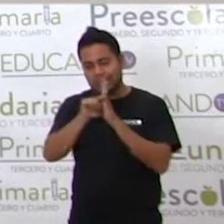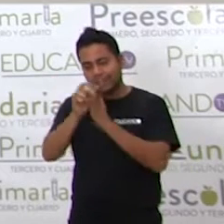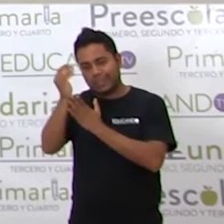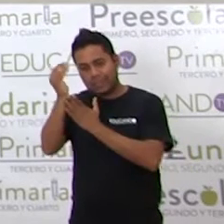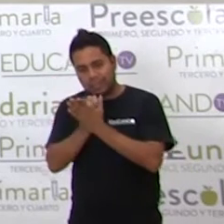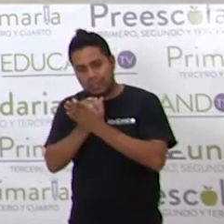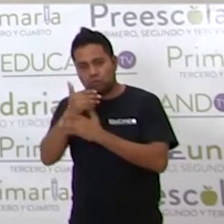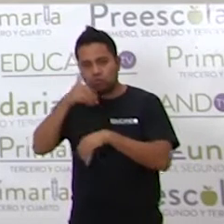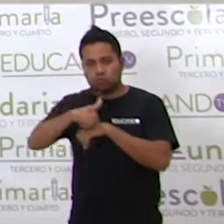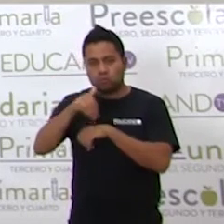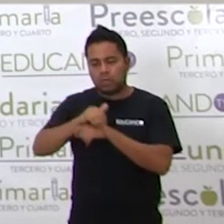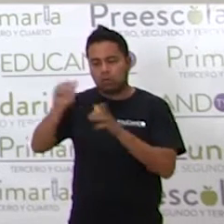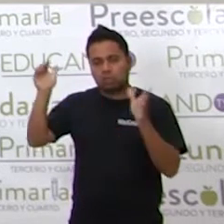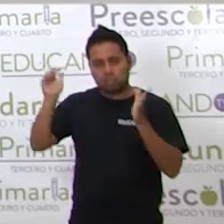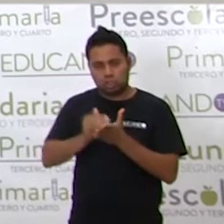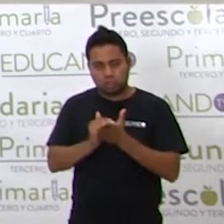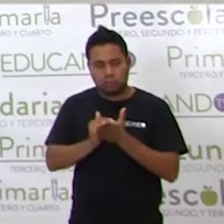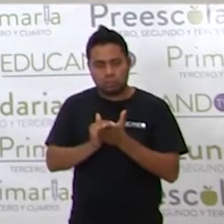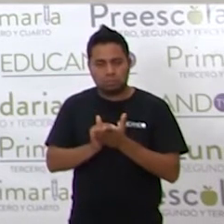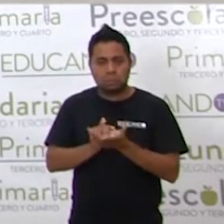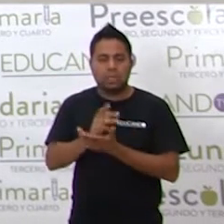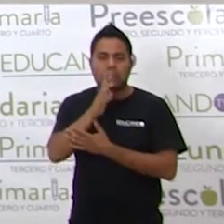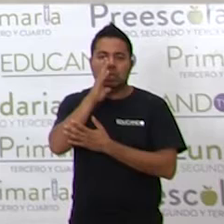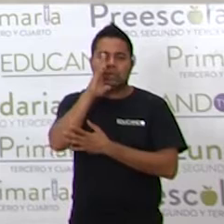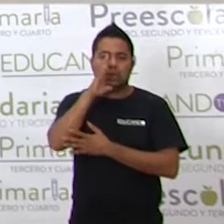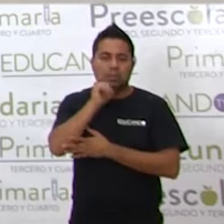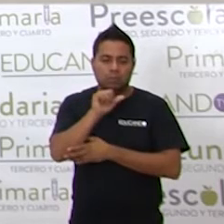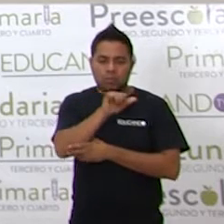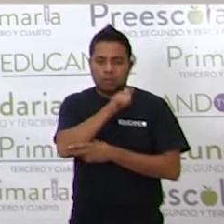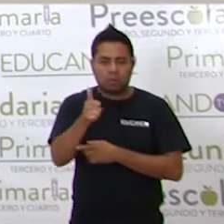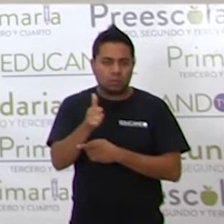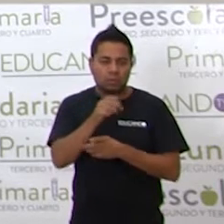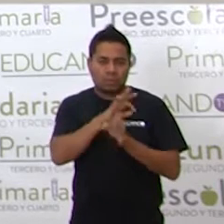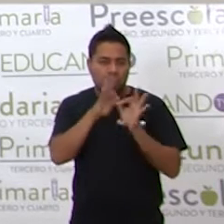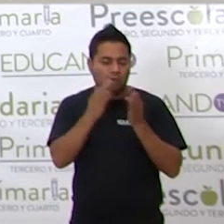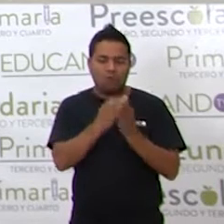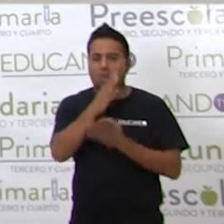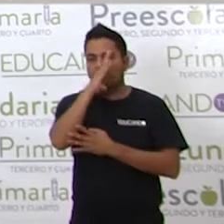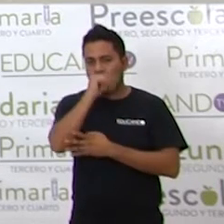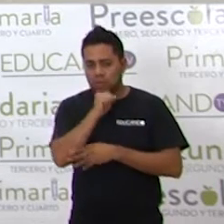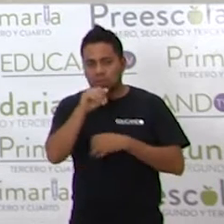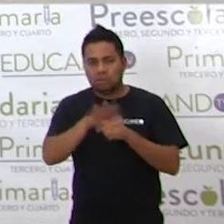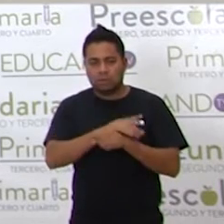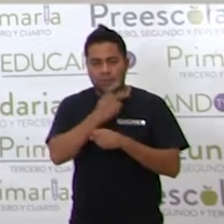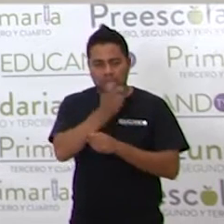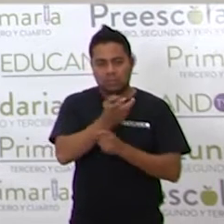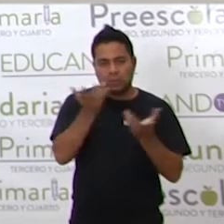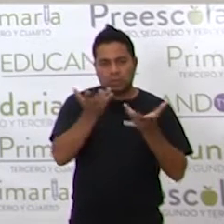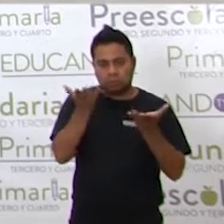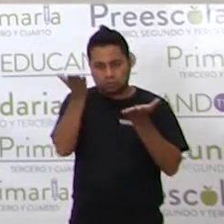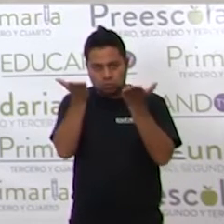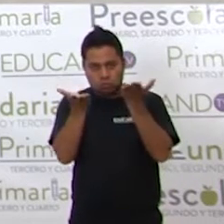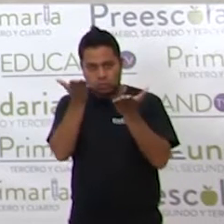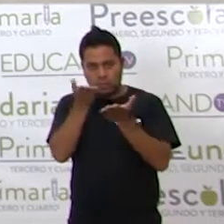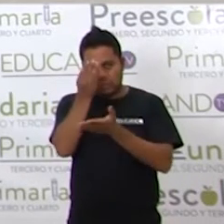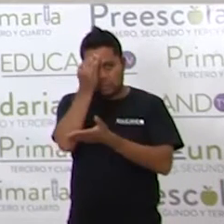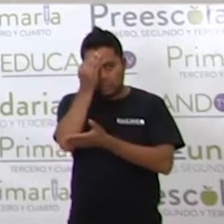La cantidad menor no lo podemos hacer de otra manera, ¿de acuerdo? Porque estamos comparando, no lo